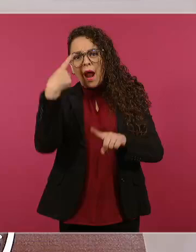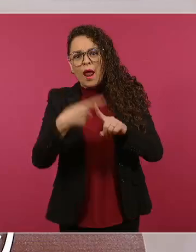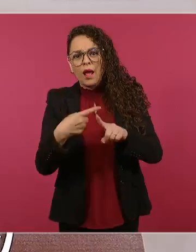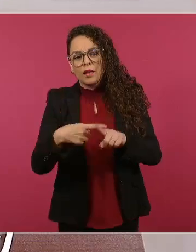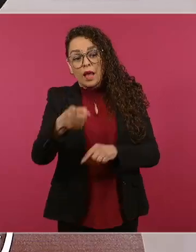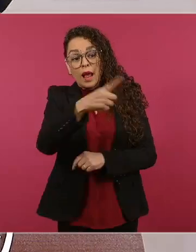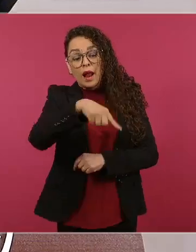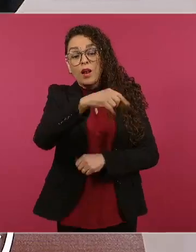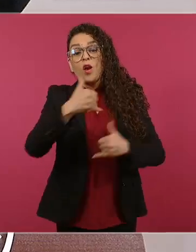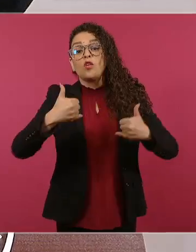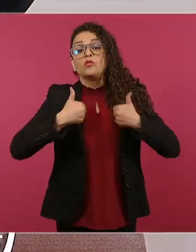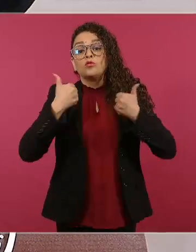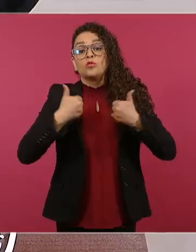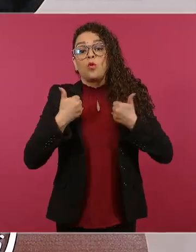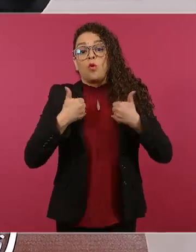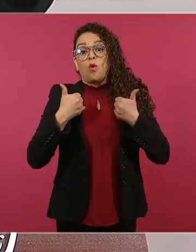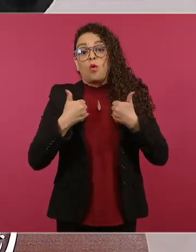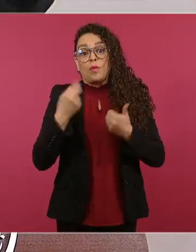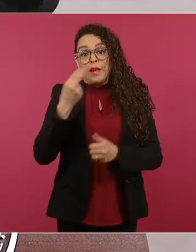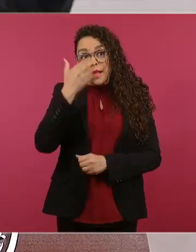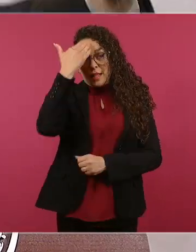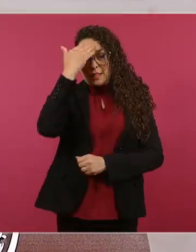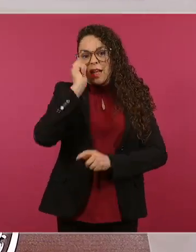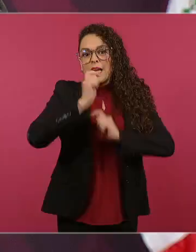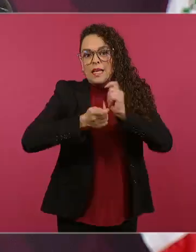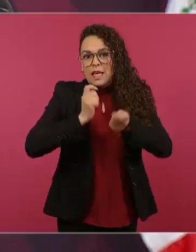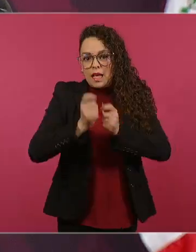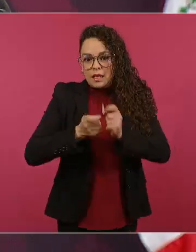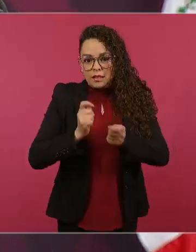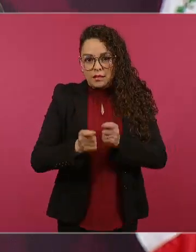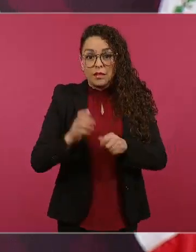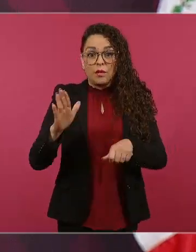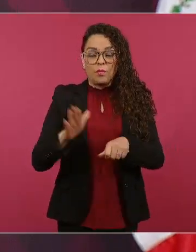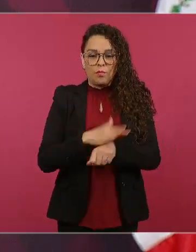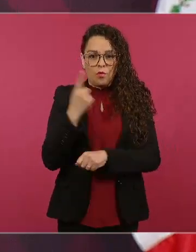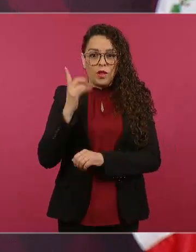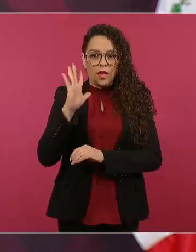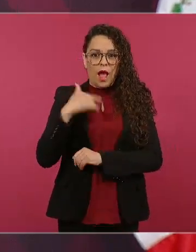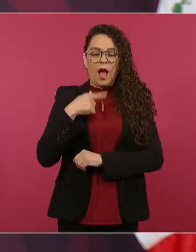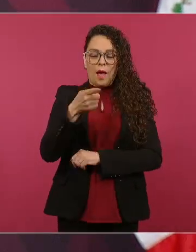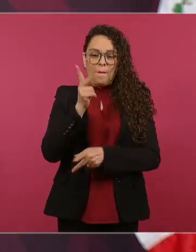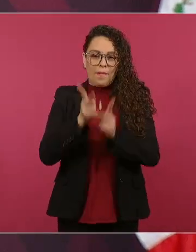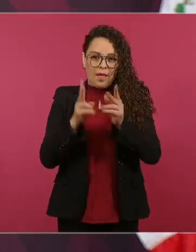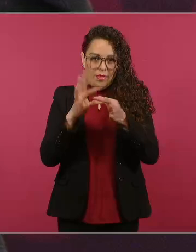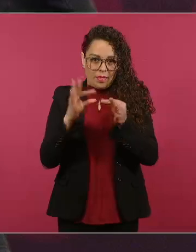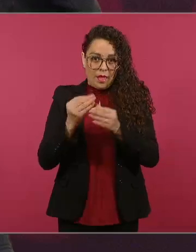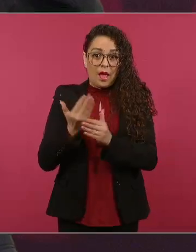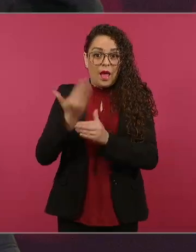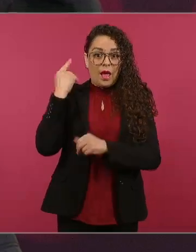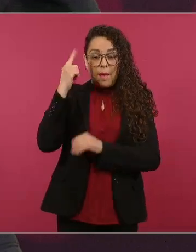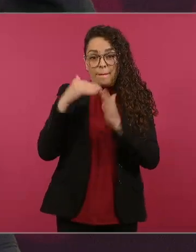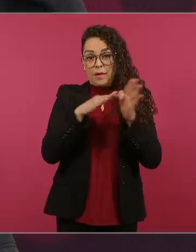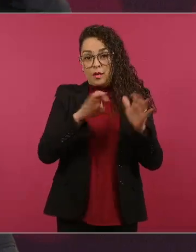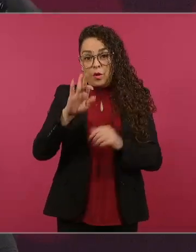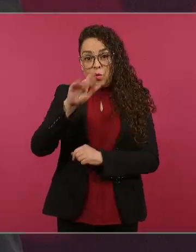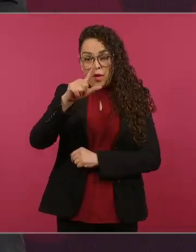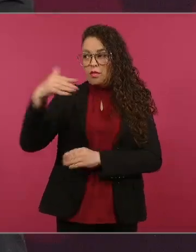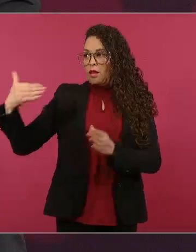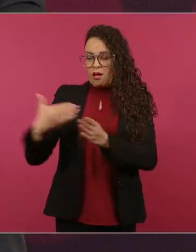Porque ya hablábamos que nos invaden en el 47. Nos invaden en